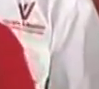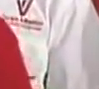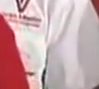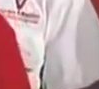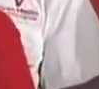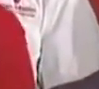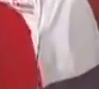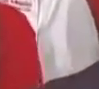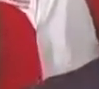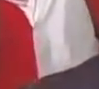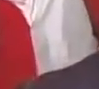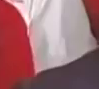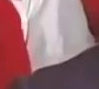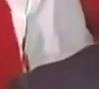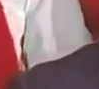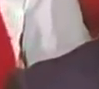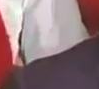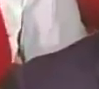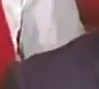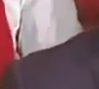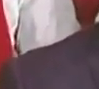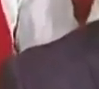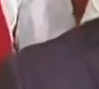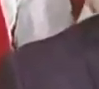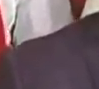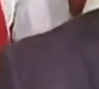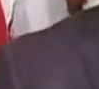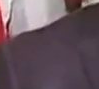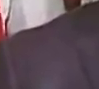Elo los r